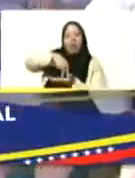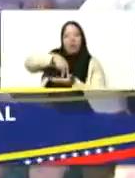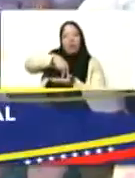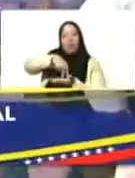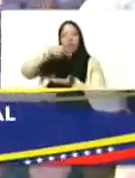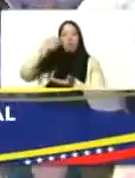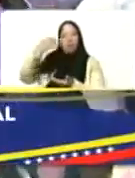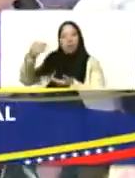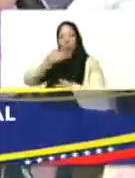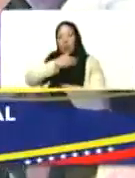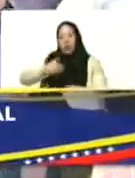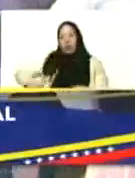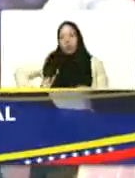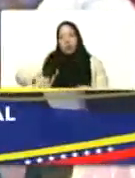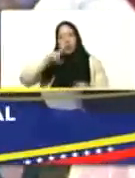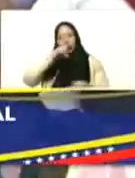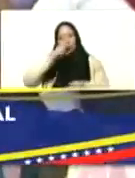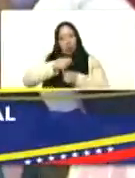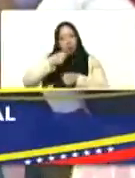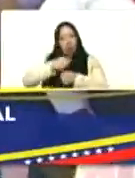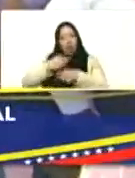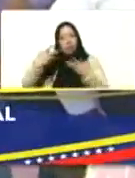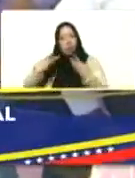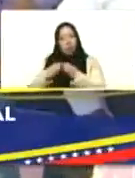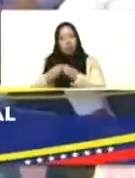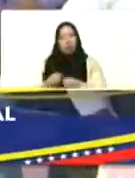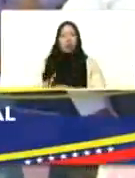vea el presidente.